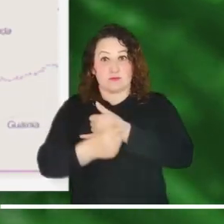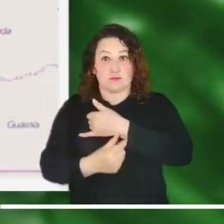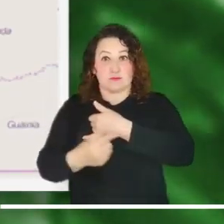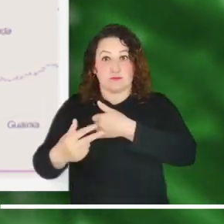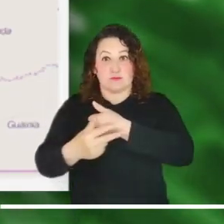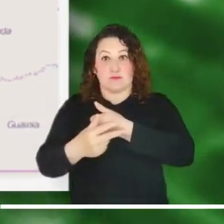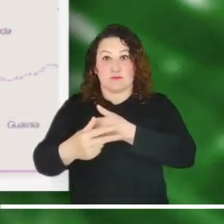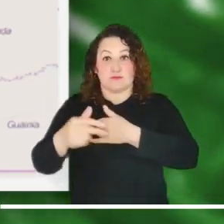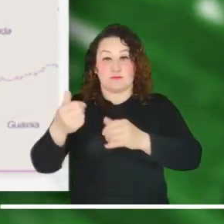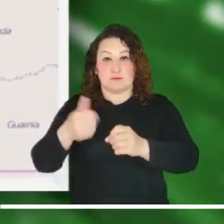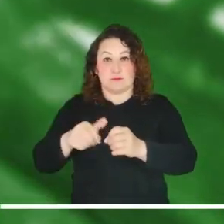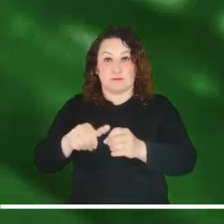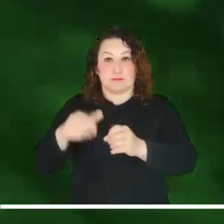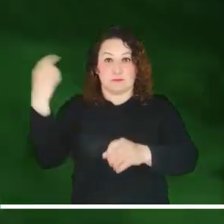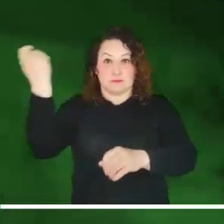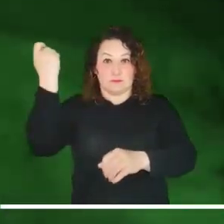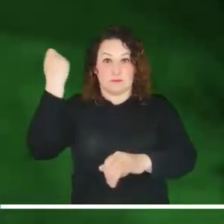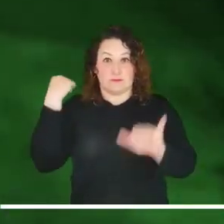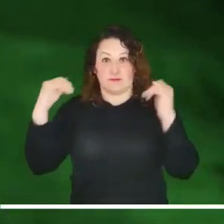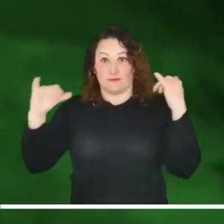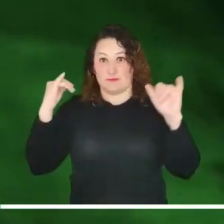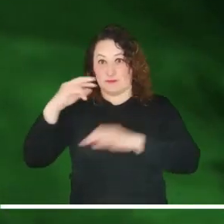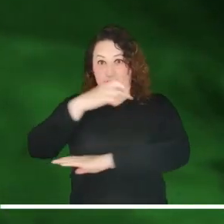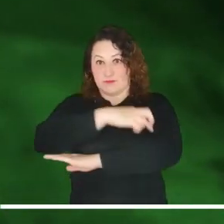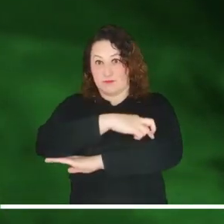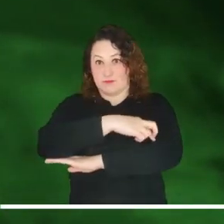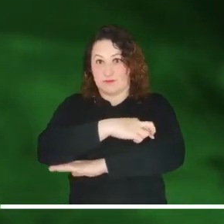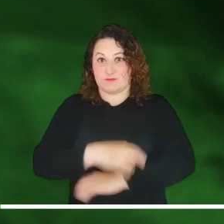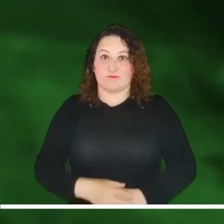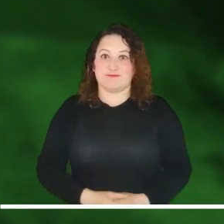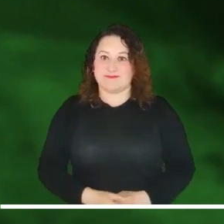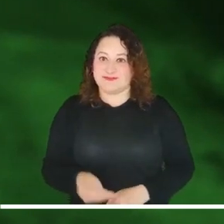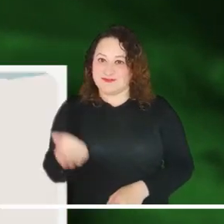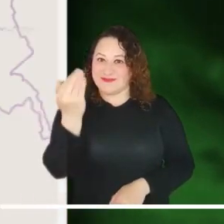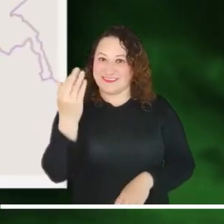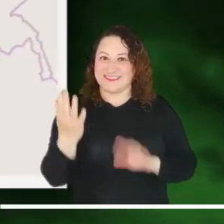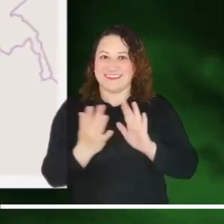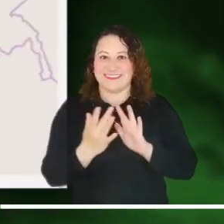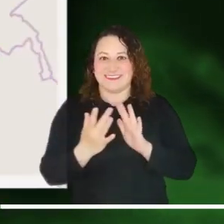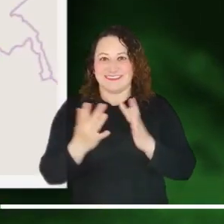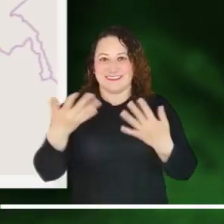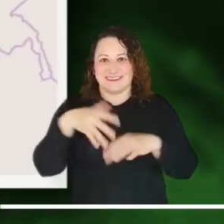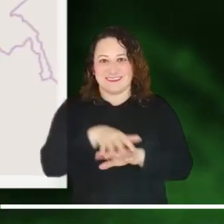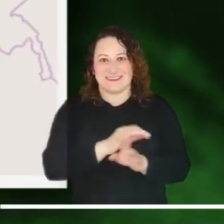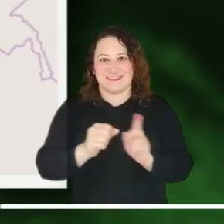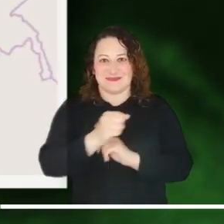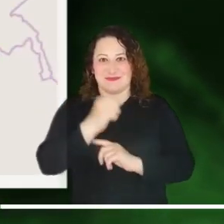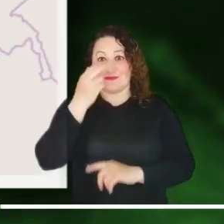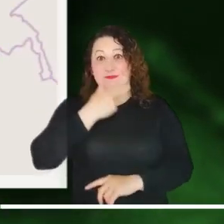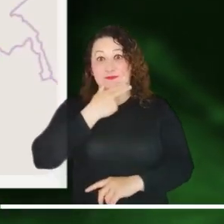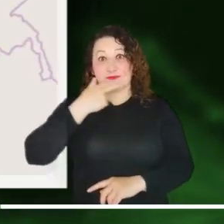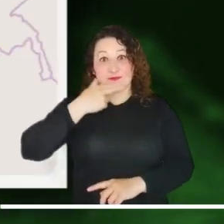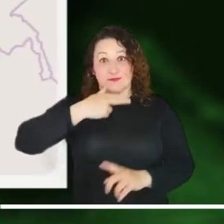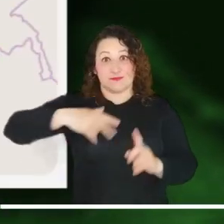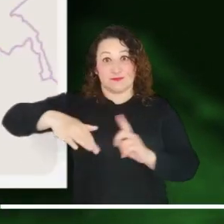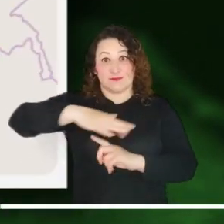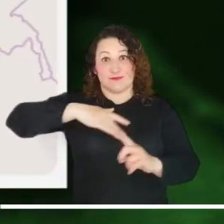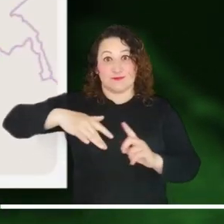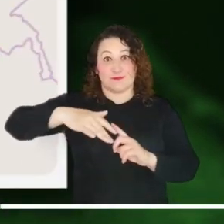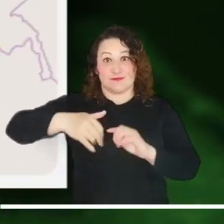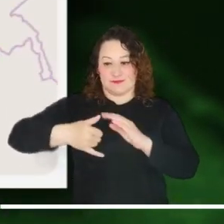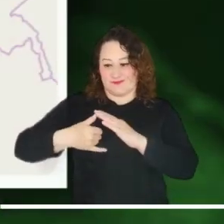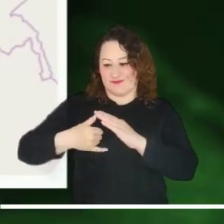La probabilidad de deslizamientos será alta en Bolívar, Córdoba, el Pacífico, los Andes, Arauca,